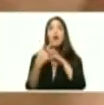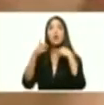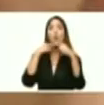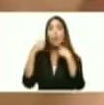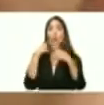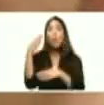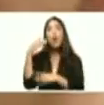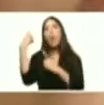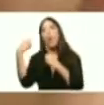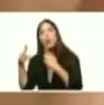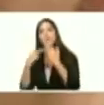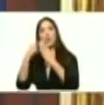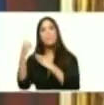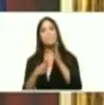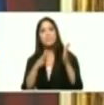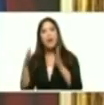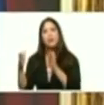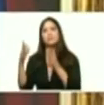Rectricolor, y otro plan,